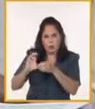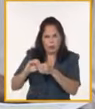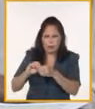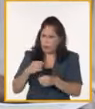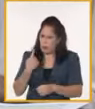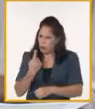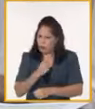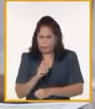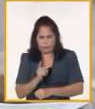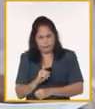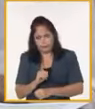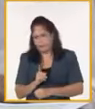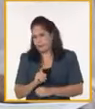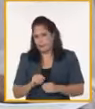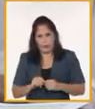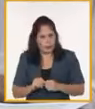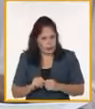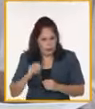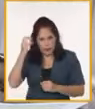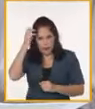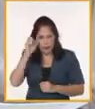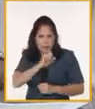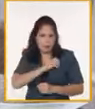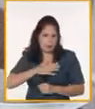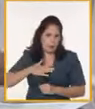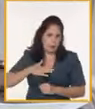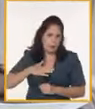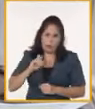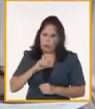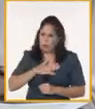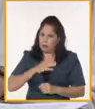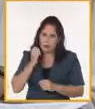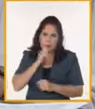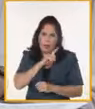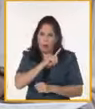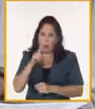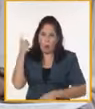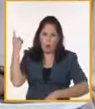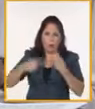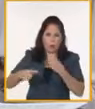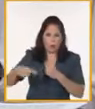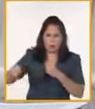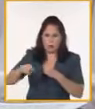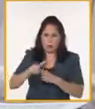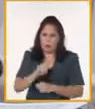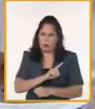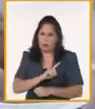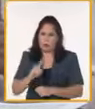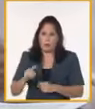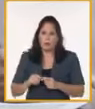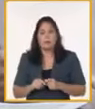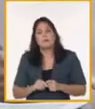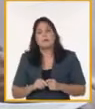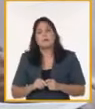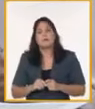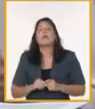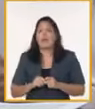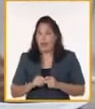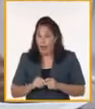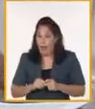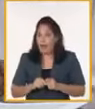de gestión ni Estatal ni privada ninguna al contrario la Cruzada es contra los ilegales